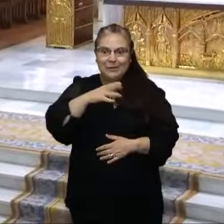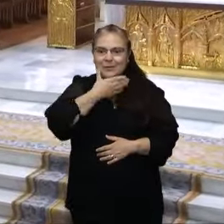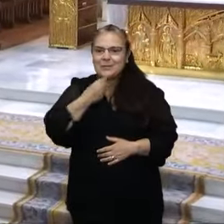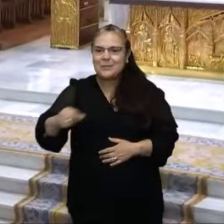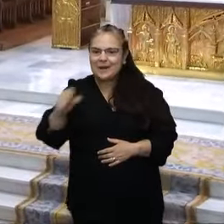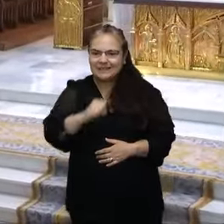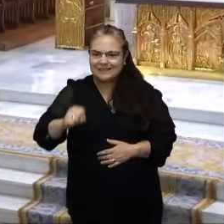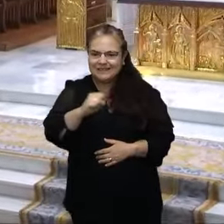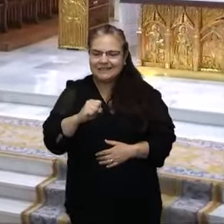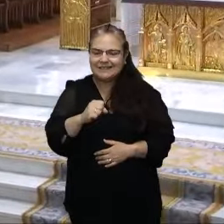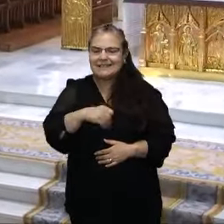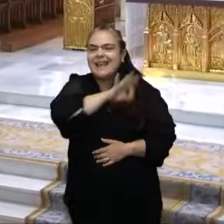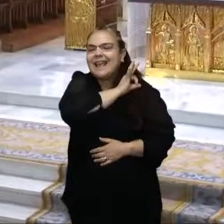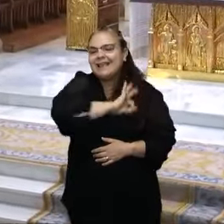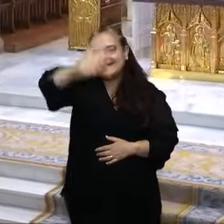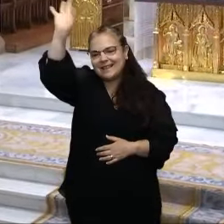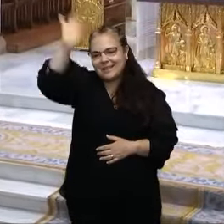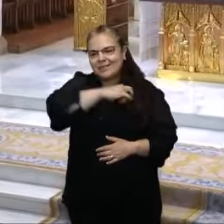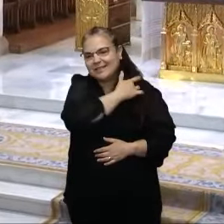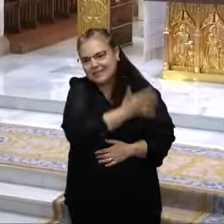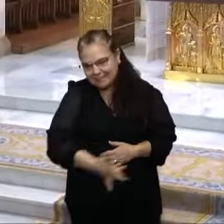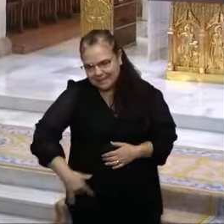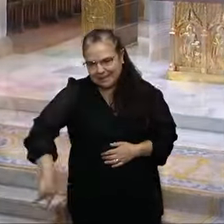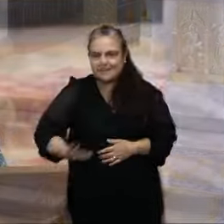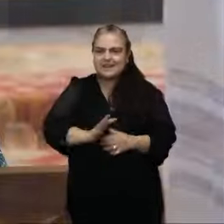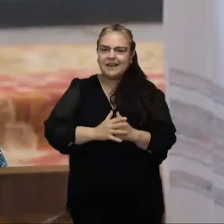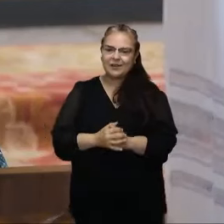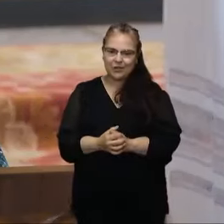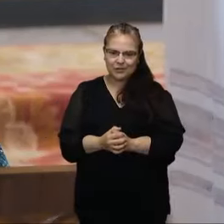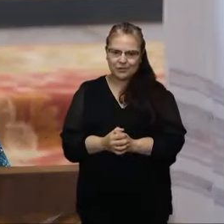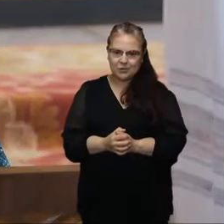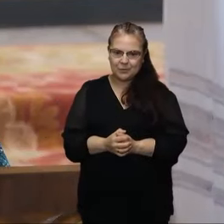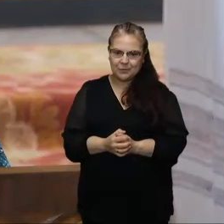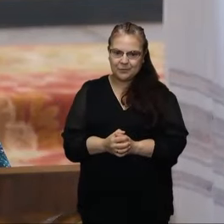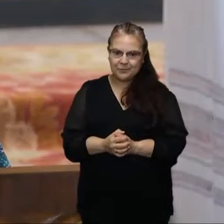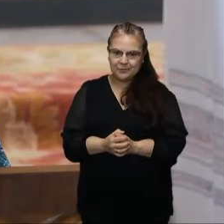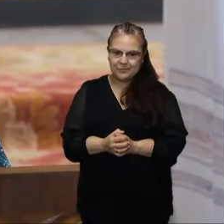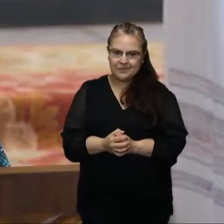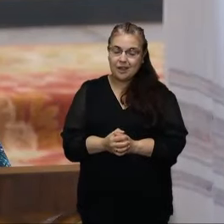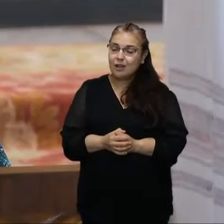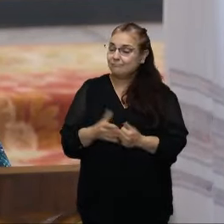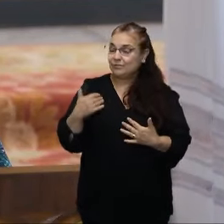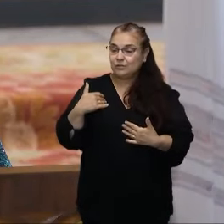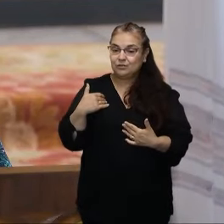maravillas. El Señor es clemente y misericordioso.